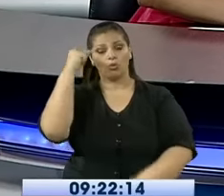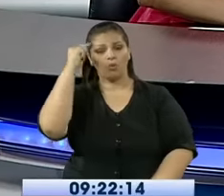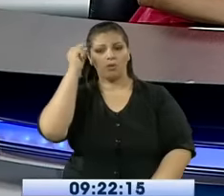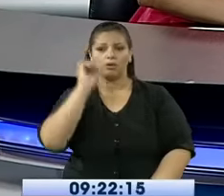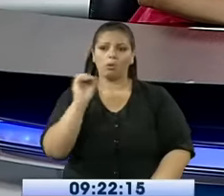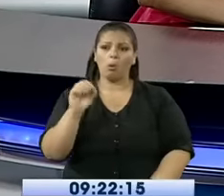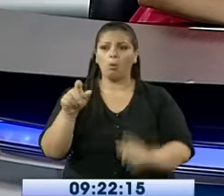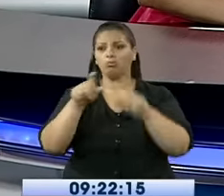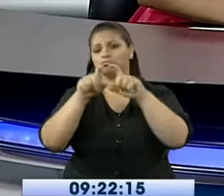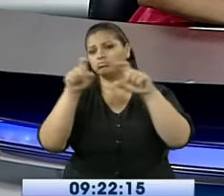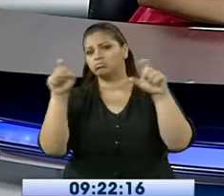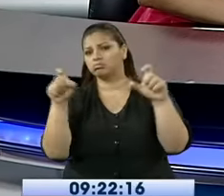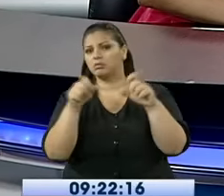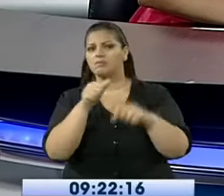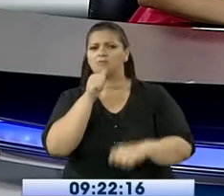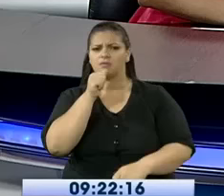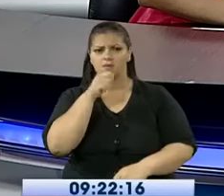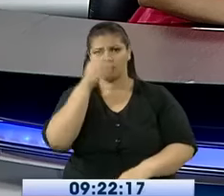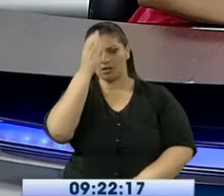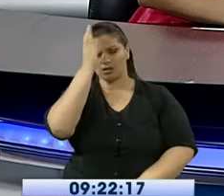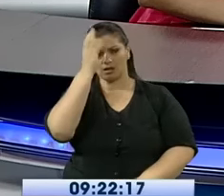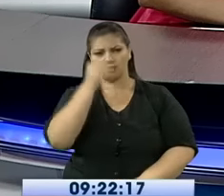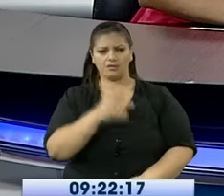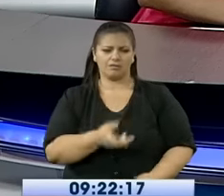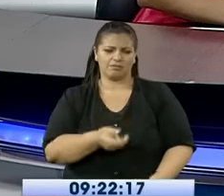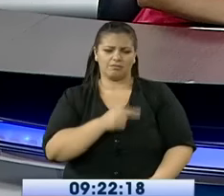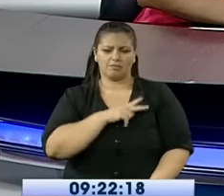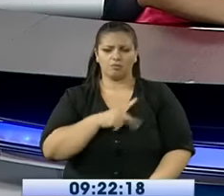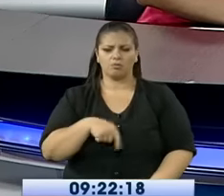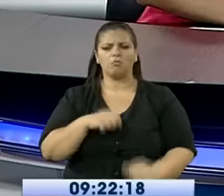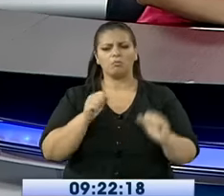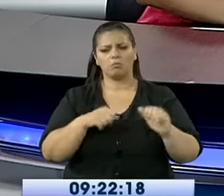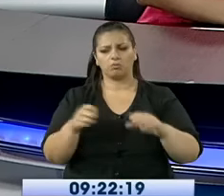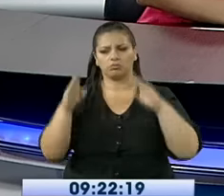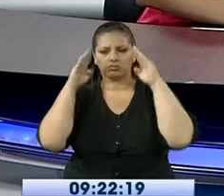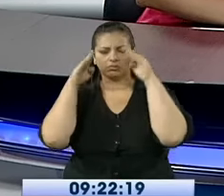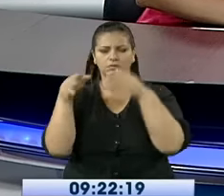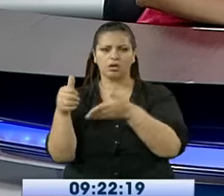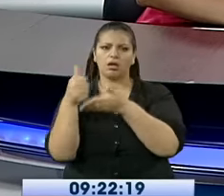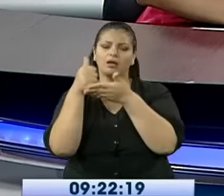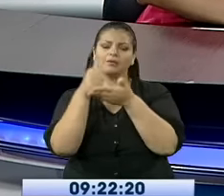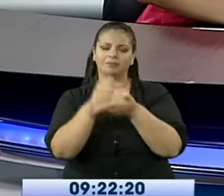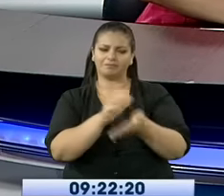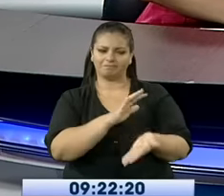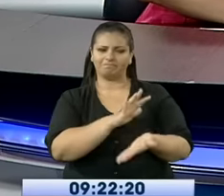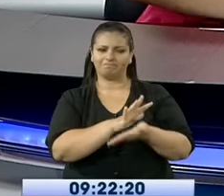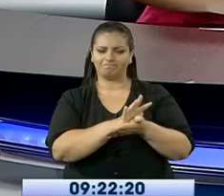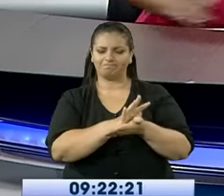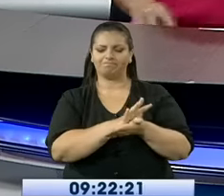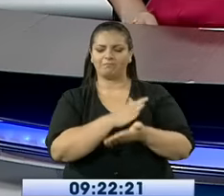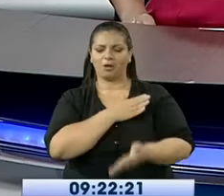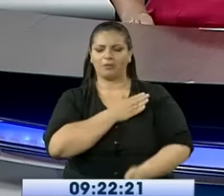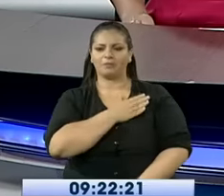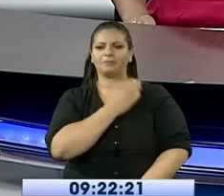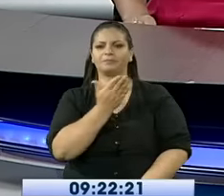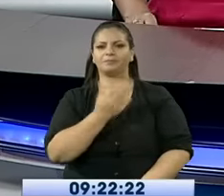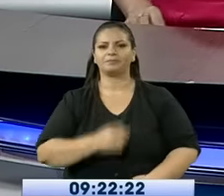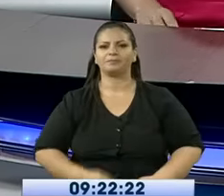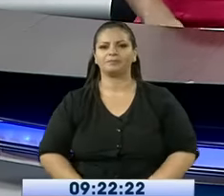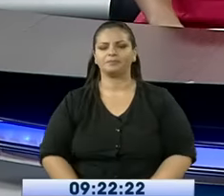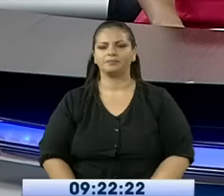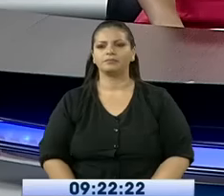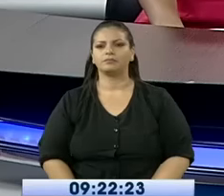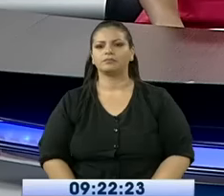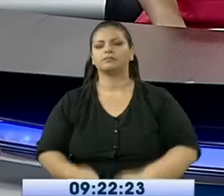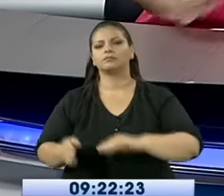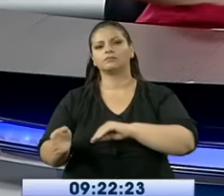que tienen sus clínicas y siempre han colaborado con nosotros. Gracias a Dios. Seguramente vamos a tener una respuesta. Claro que sí, confiemos que así sea. Vamos